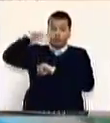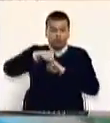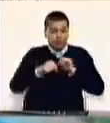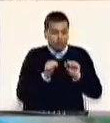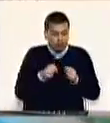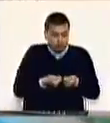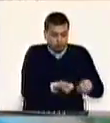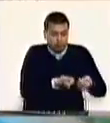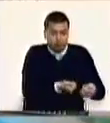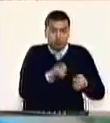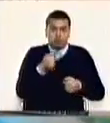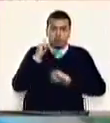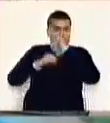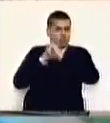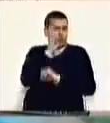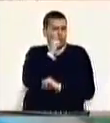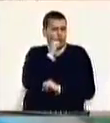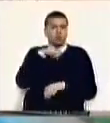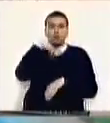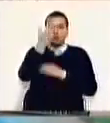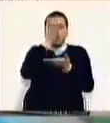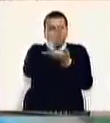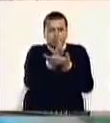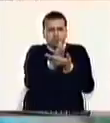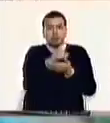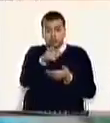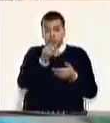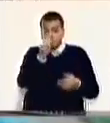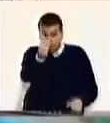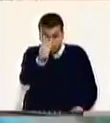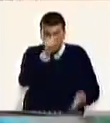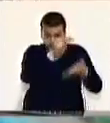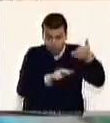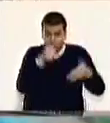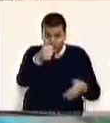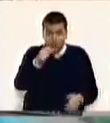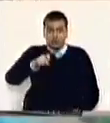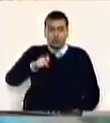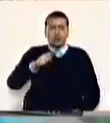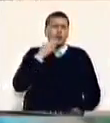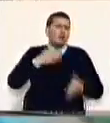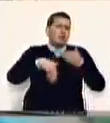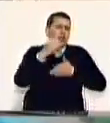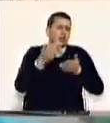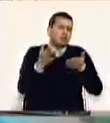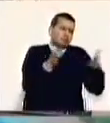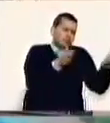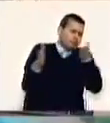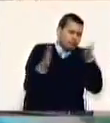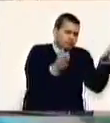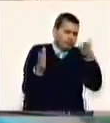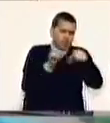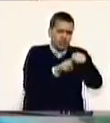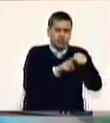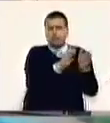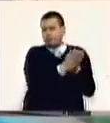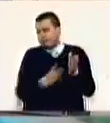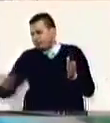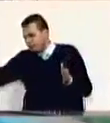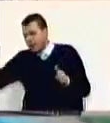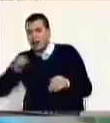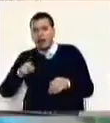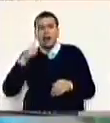fenómeno como tal es comúnmente admitido, lea Green para que lo entienda, empieza más o menos por esas calendas y se discute